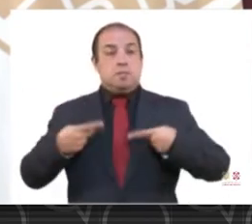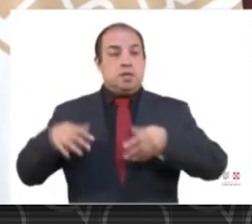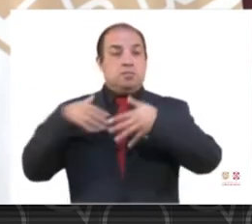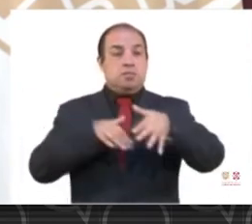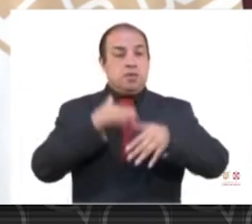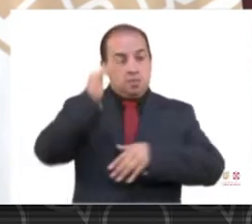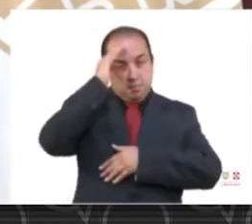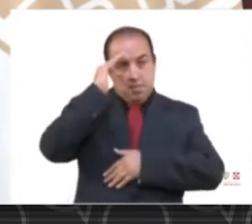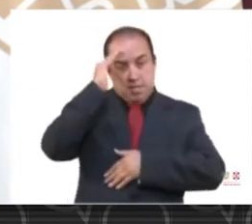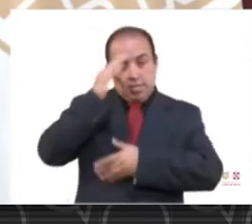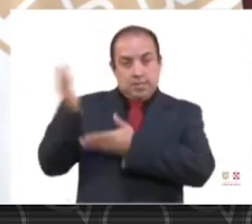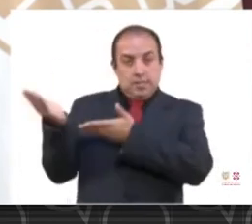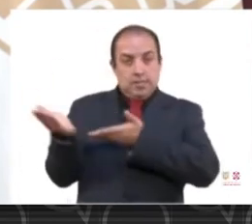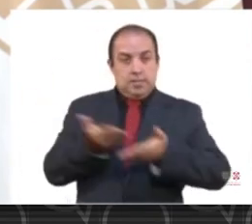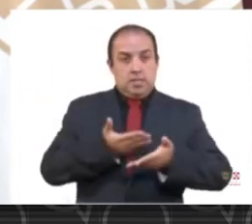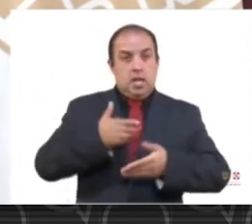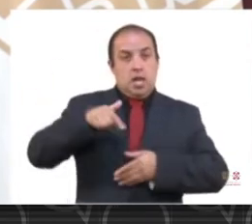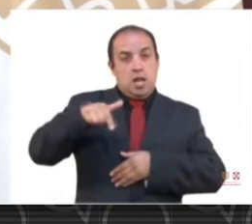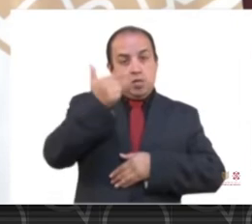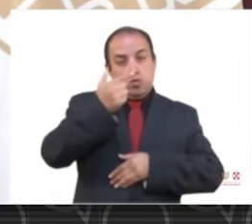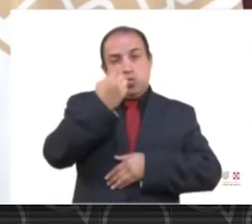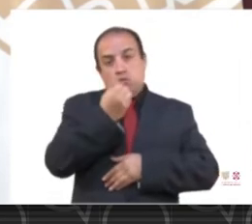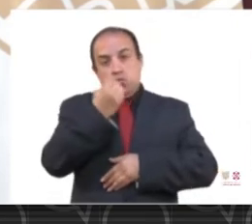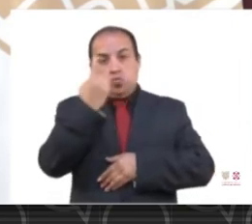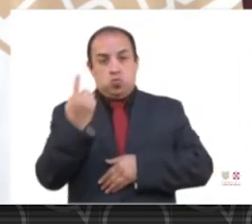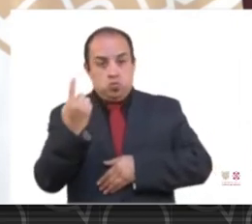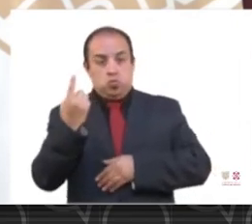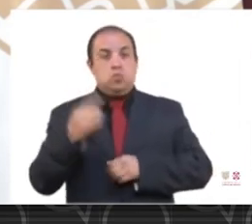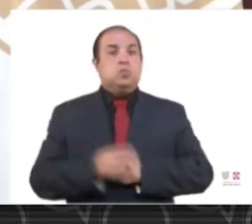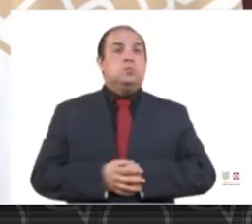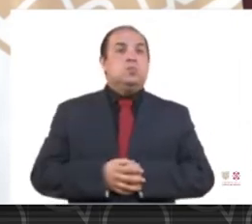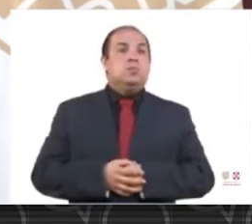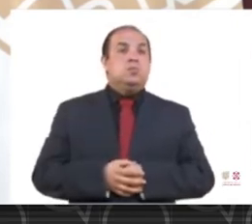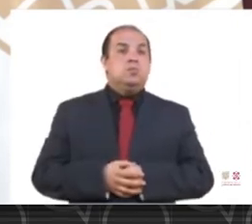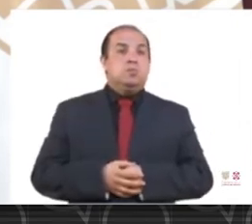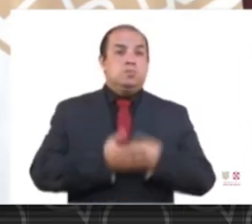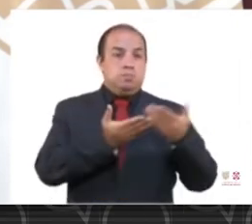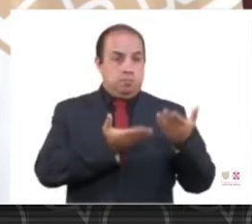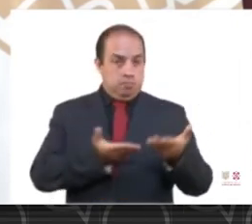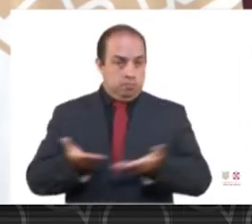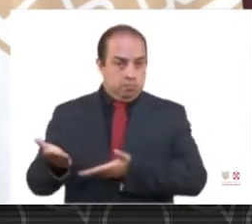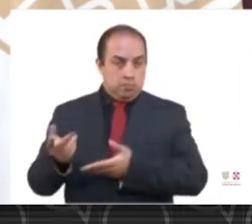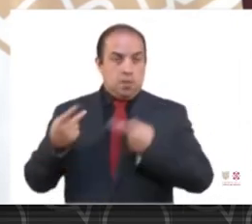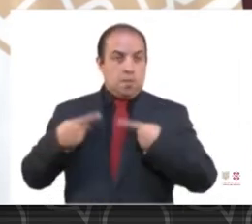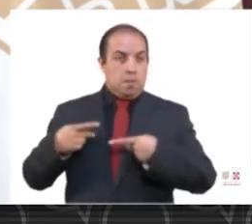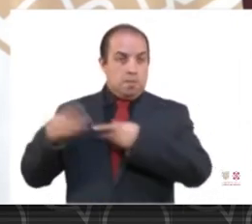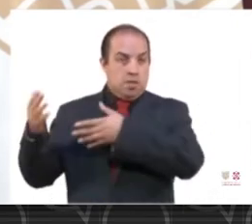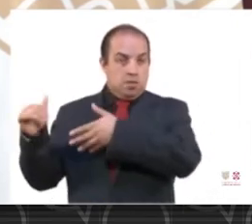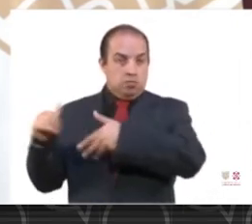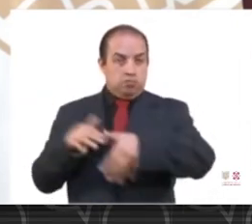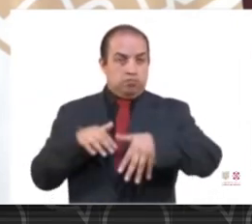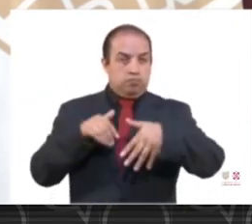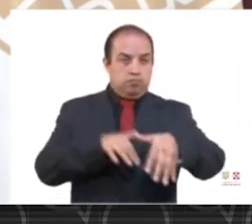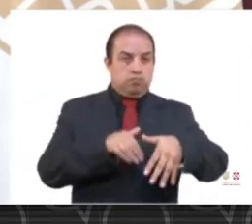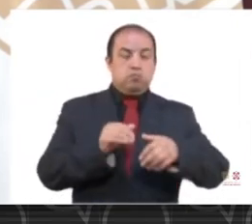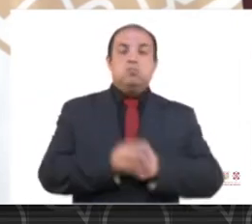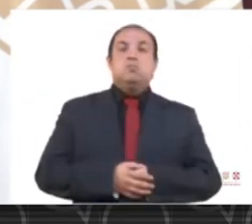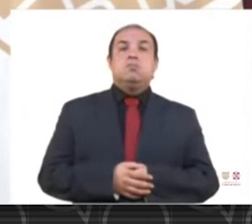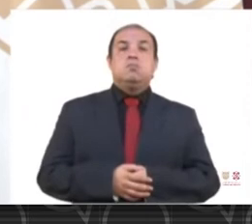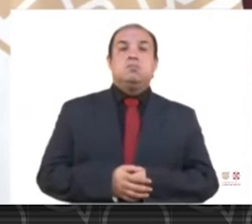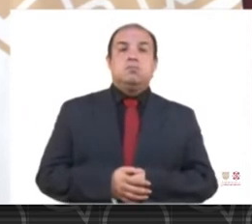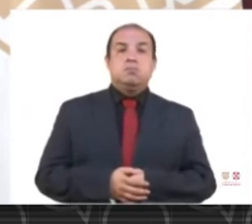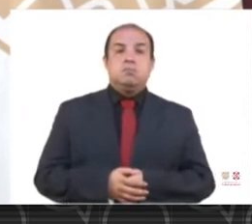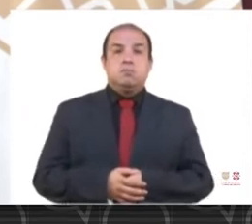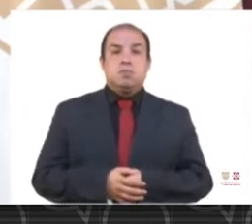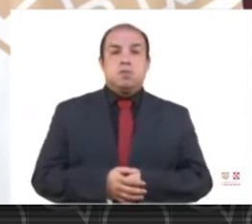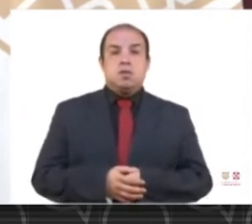que llegarán todavía hasta las 12, 1, seguirán llegando peregrinos y un